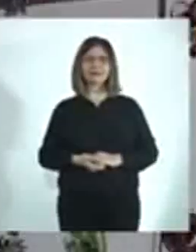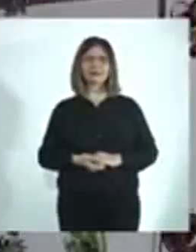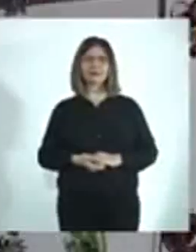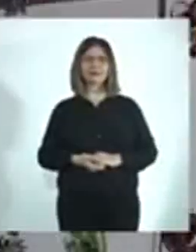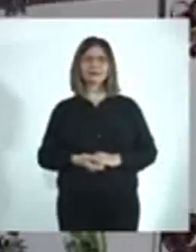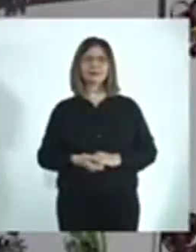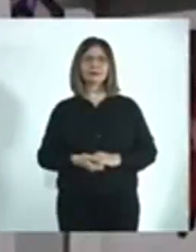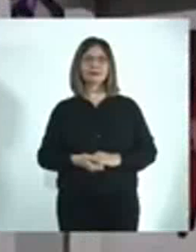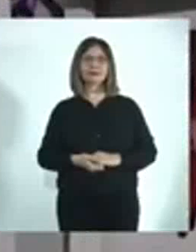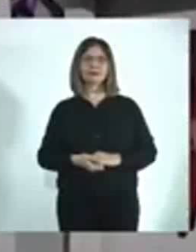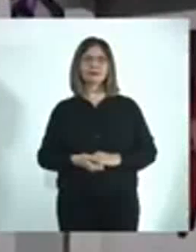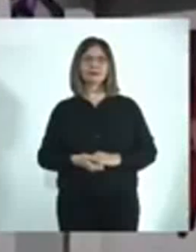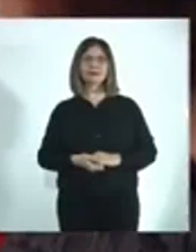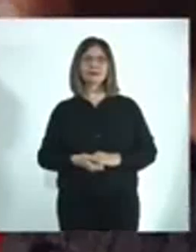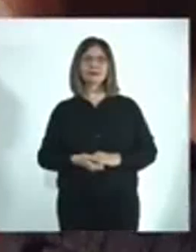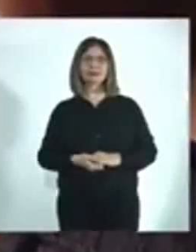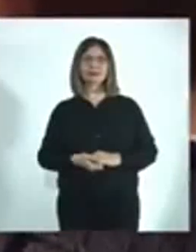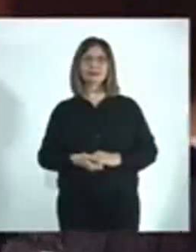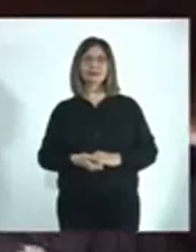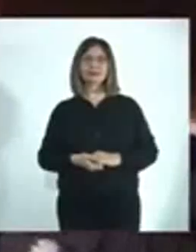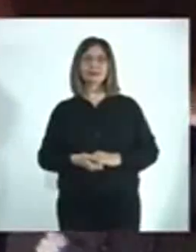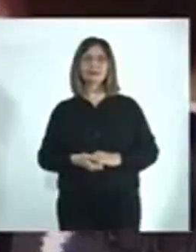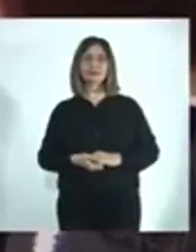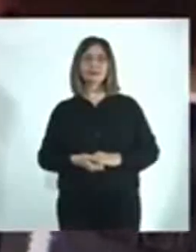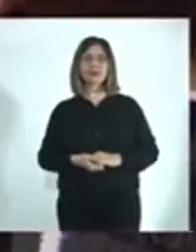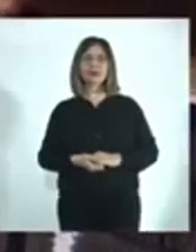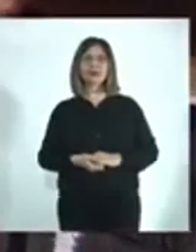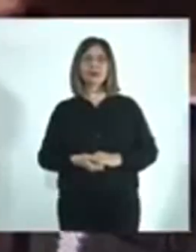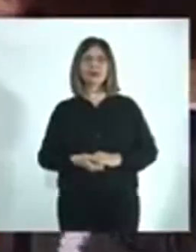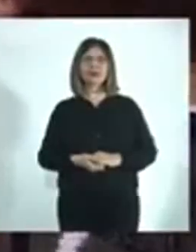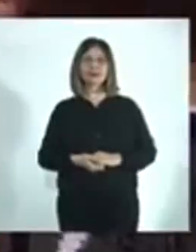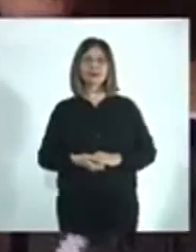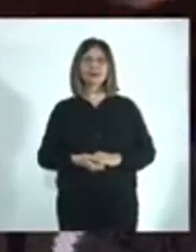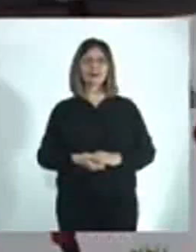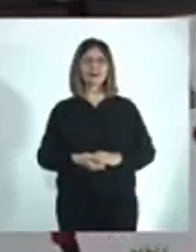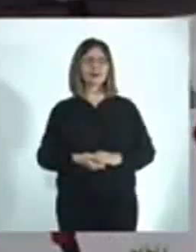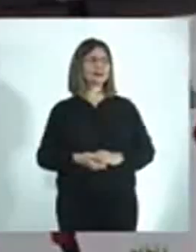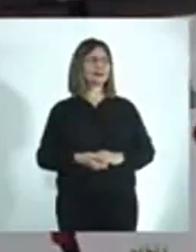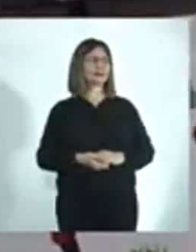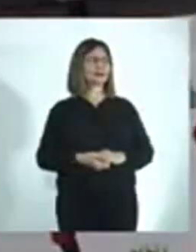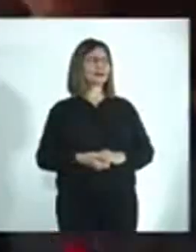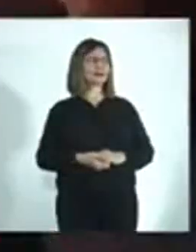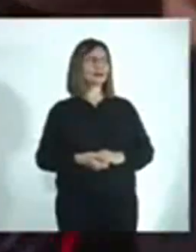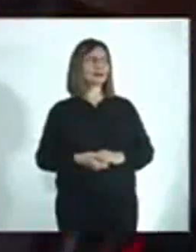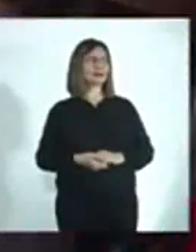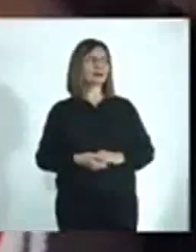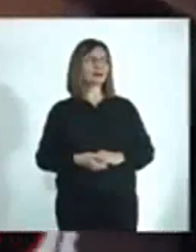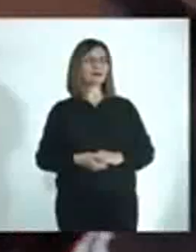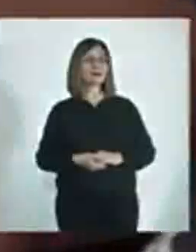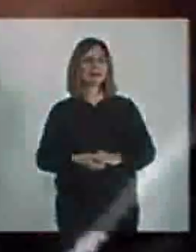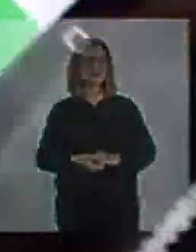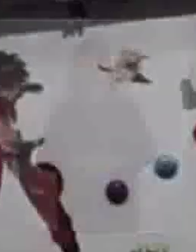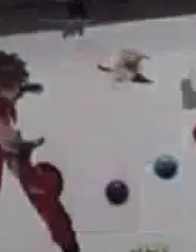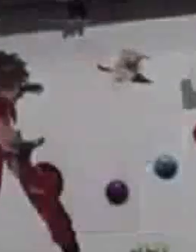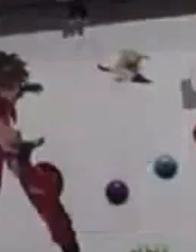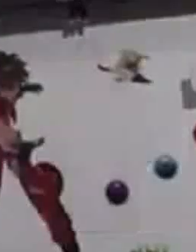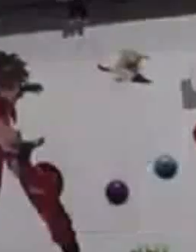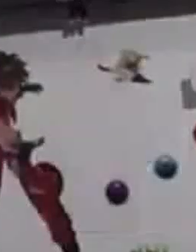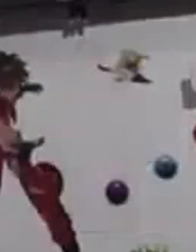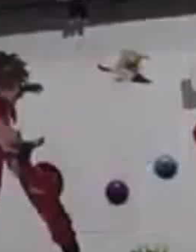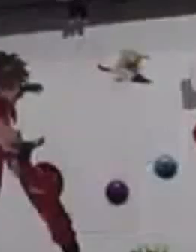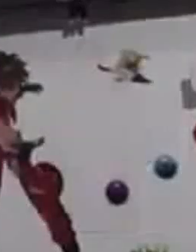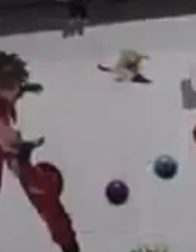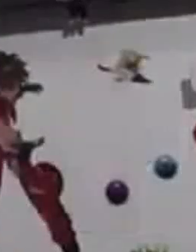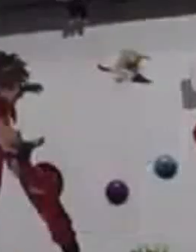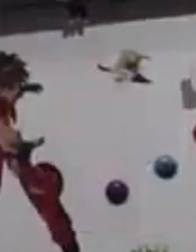para ir a Inbox virtual. Hay muchas propuestas donde podemos experimentar, conocer y jugar. Además, podemos